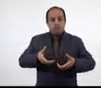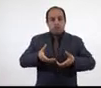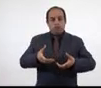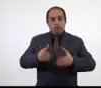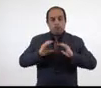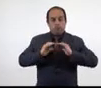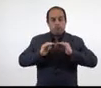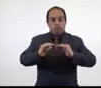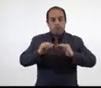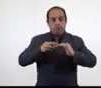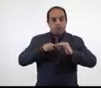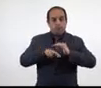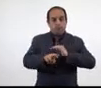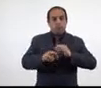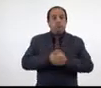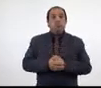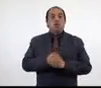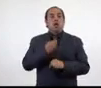Para este caso,